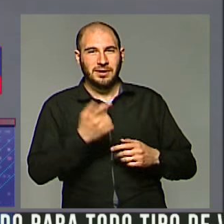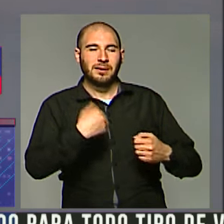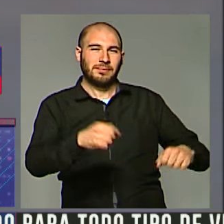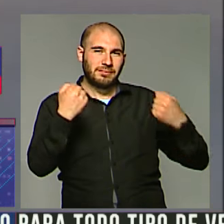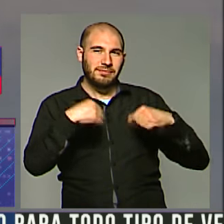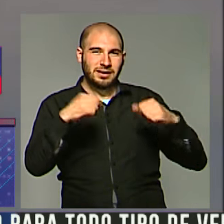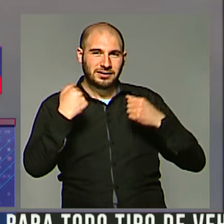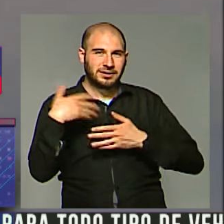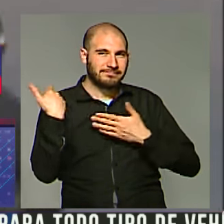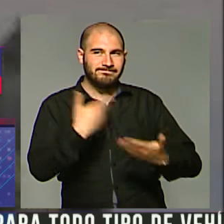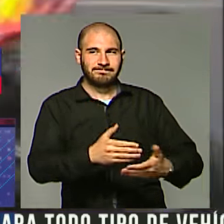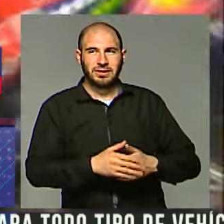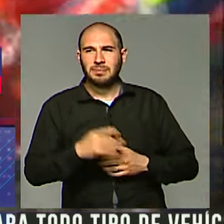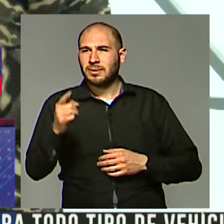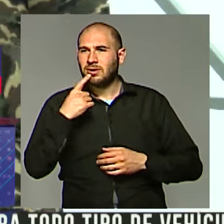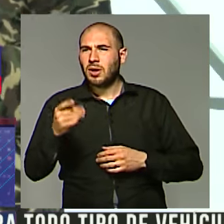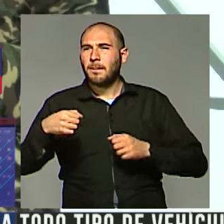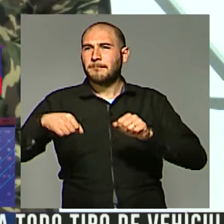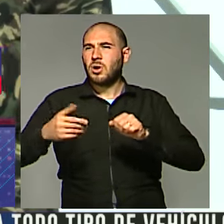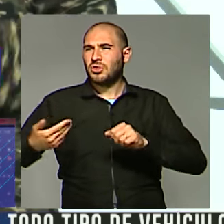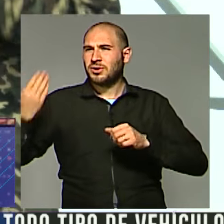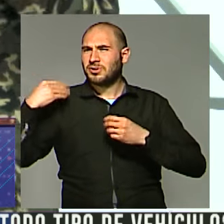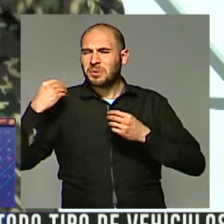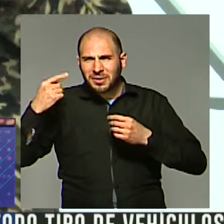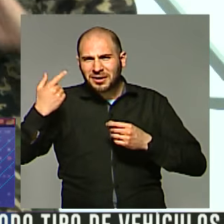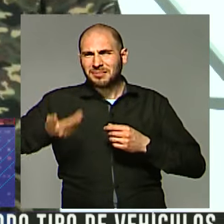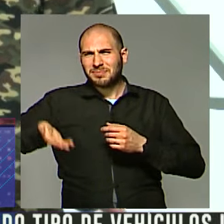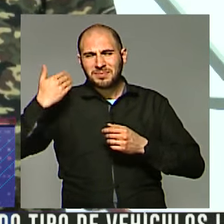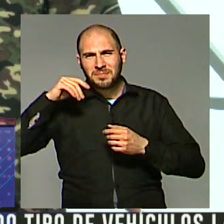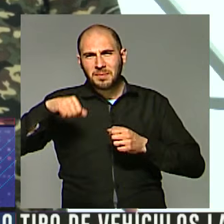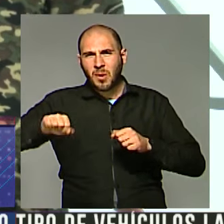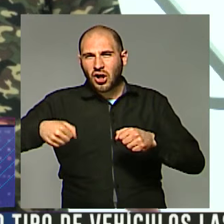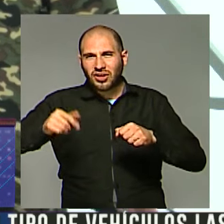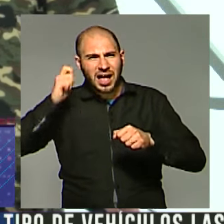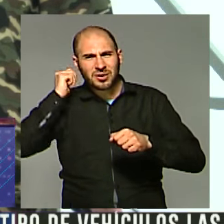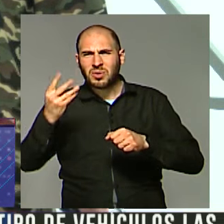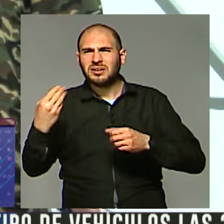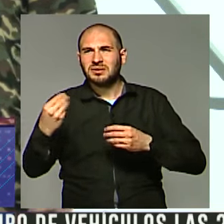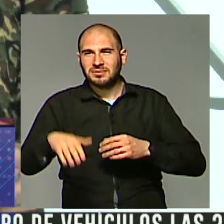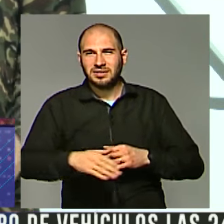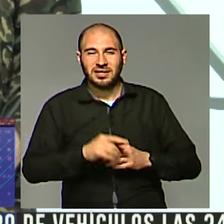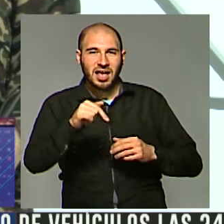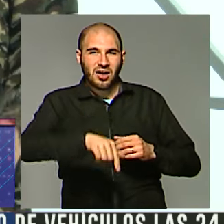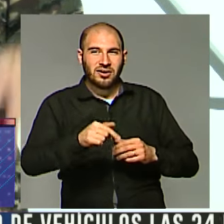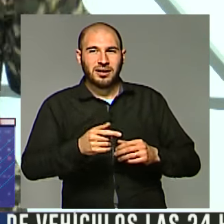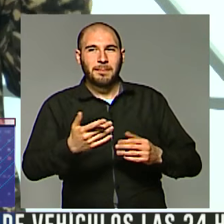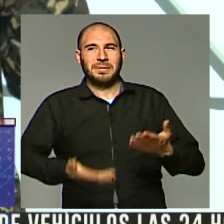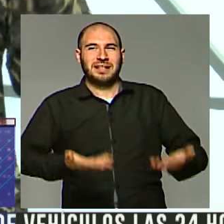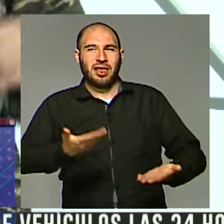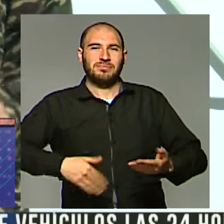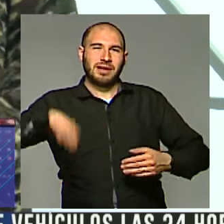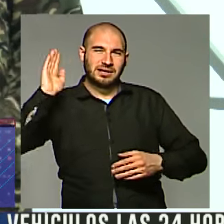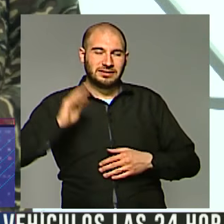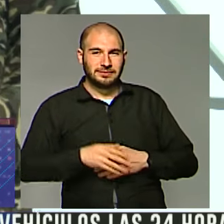entrenamiento vengo teniendo. ¿Cómo era la moto? Yo me quiero imaginar cómo era la moto cuando tenía 4 añitos. Sí, y la de ahora, que debe pesar más no, que... la de ahora,